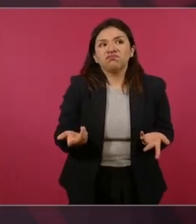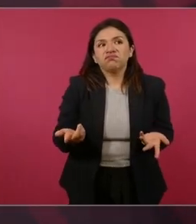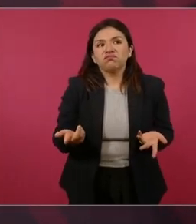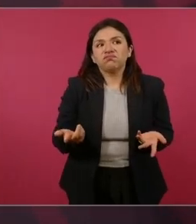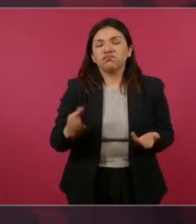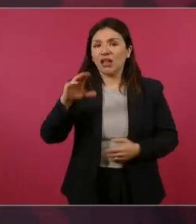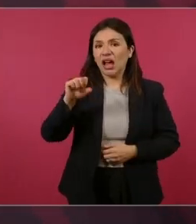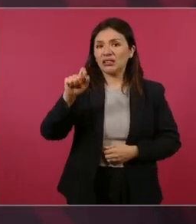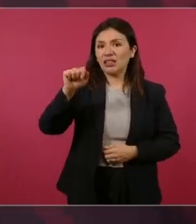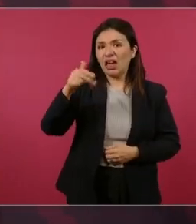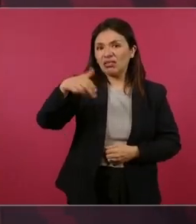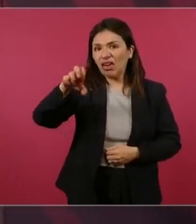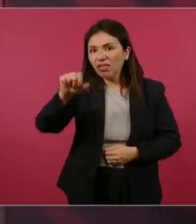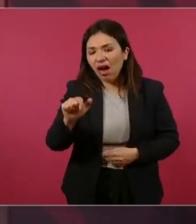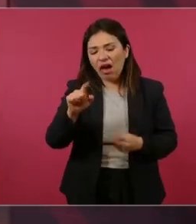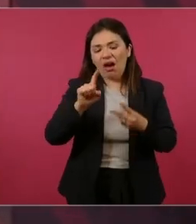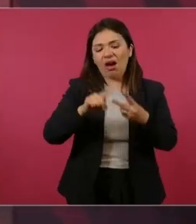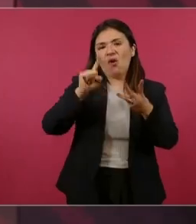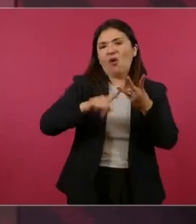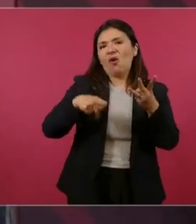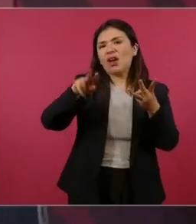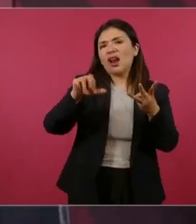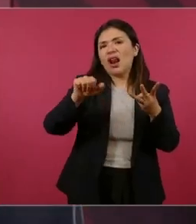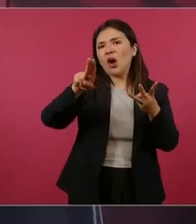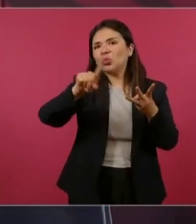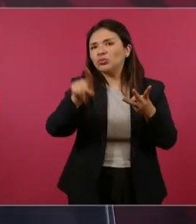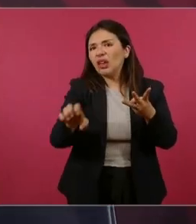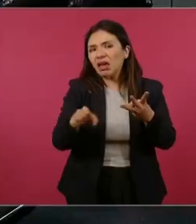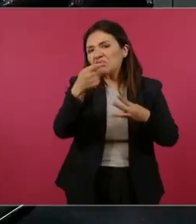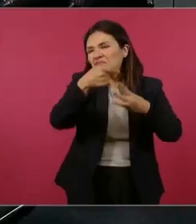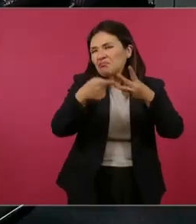o Castañeda o Krause, cualquiera de esos tres.